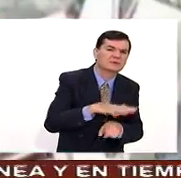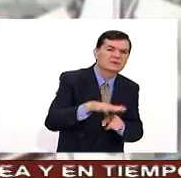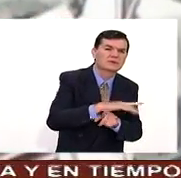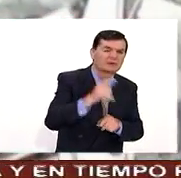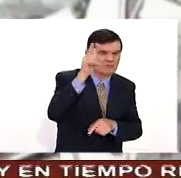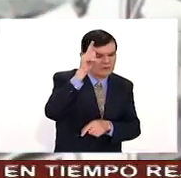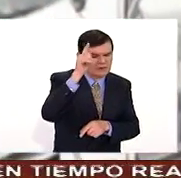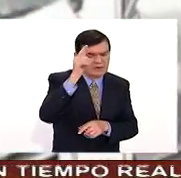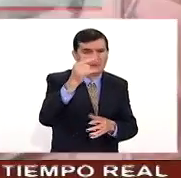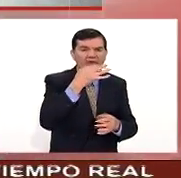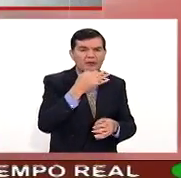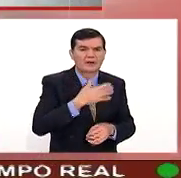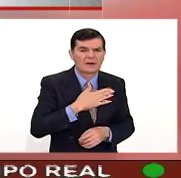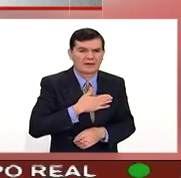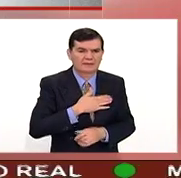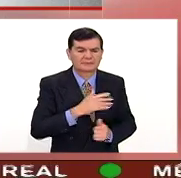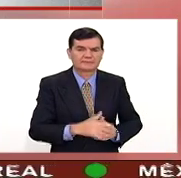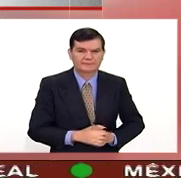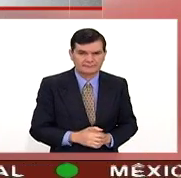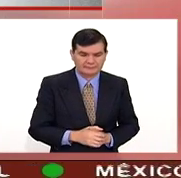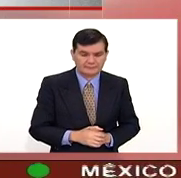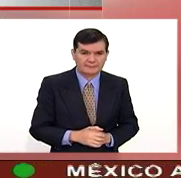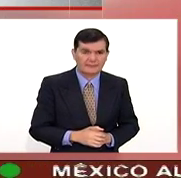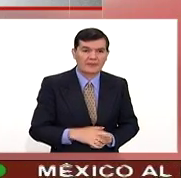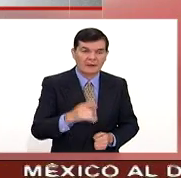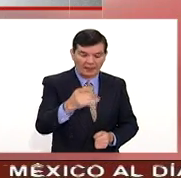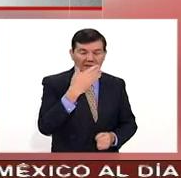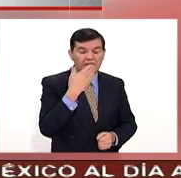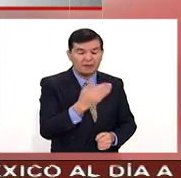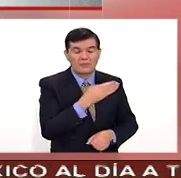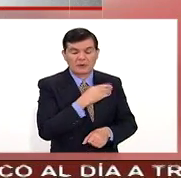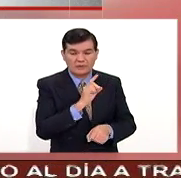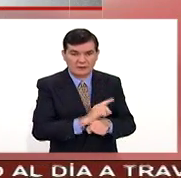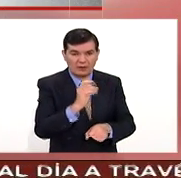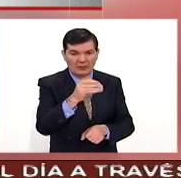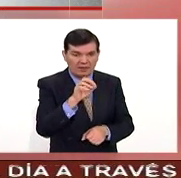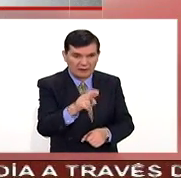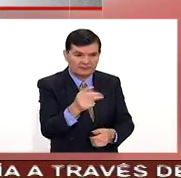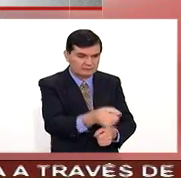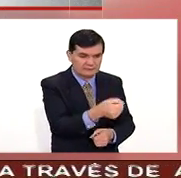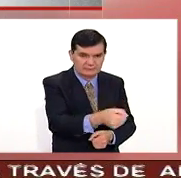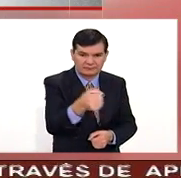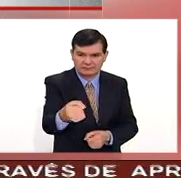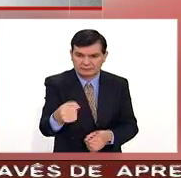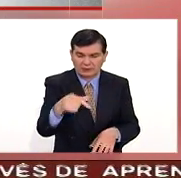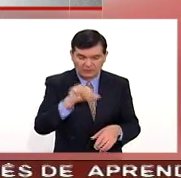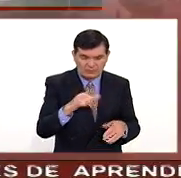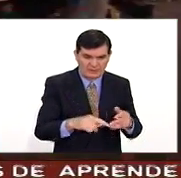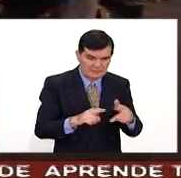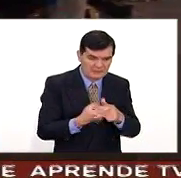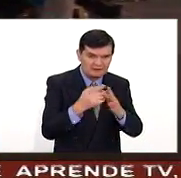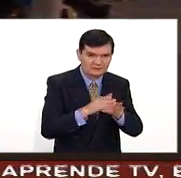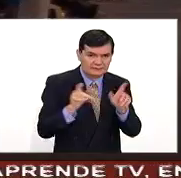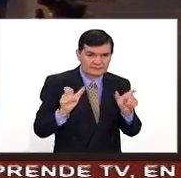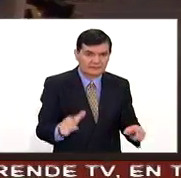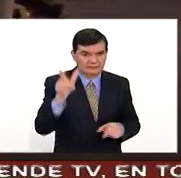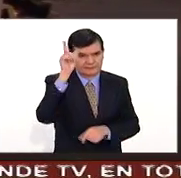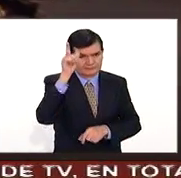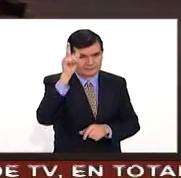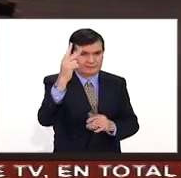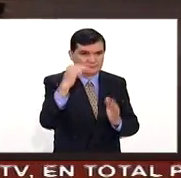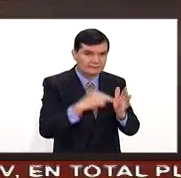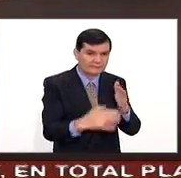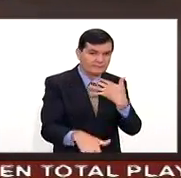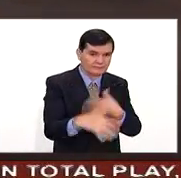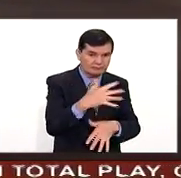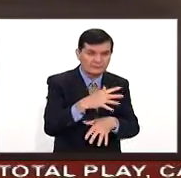la Basílica? Muy buenos días. Hola, Pati, ¿qué tal? Muy buen día a ti, Omar, también. Bueno, pues se ha puesto en marcha este operativo guadalupano